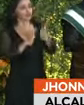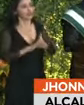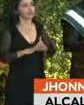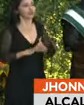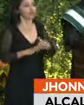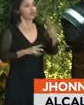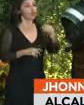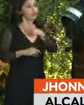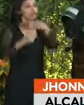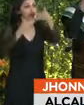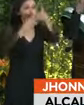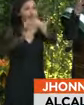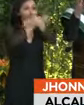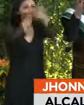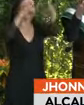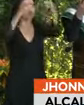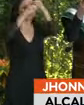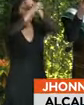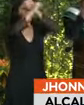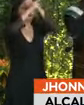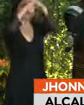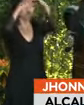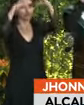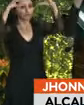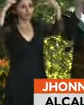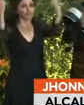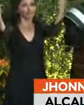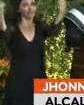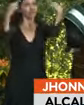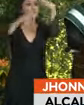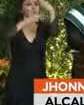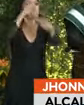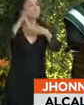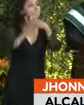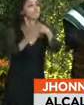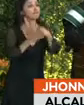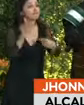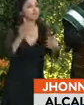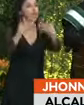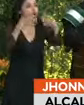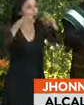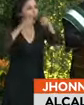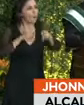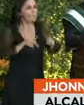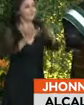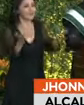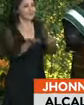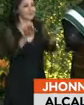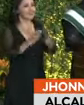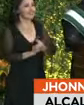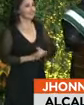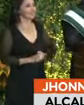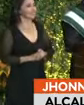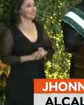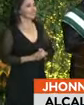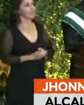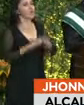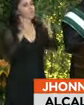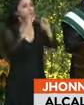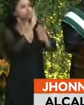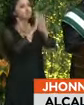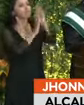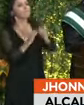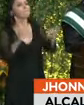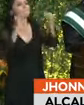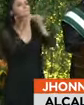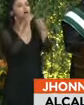nosotros abrimos el espacio, el horizonte para que nos miren en el mundo, que hay oportunidades acá, vamos a crecer